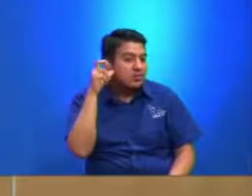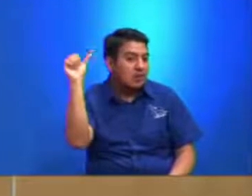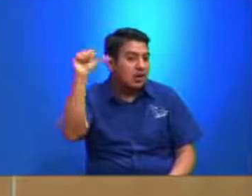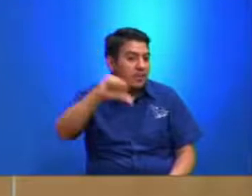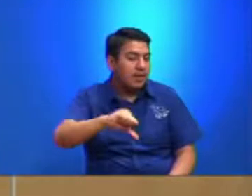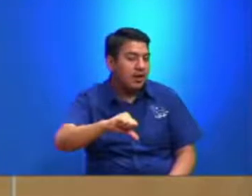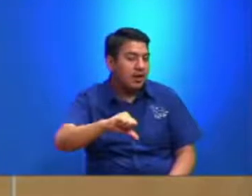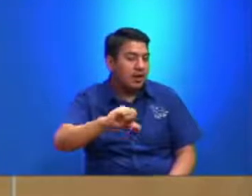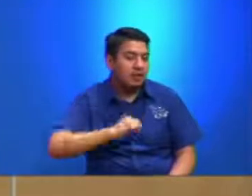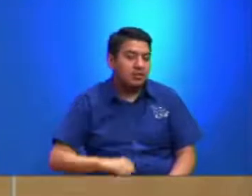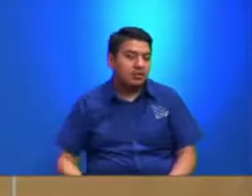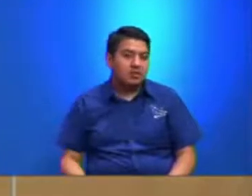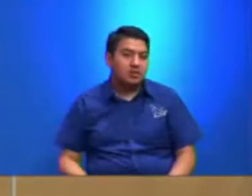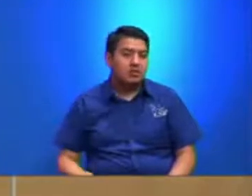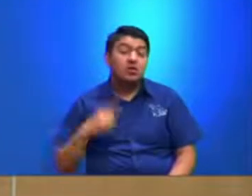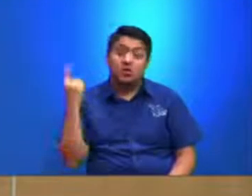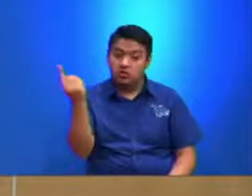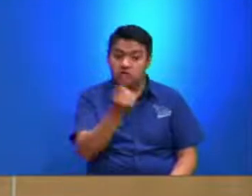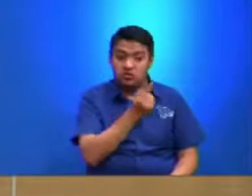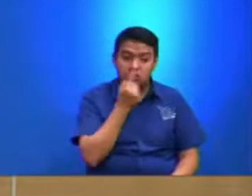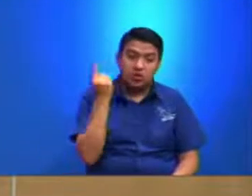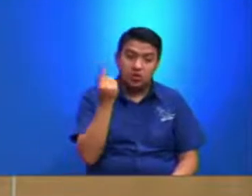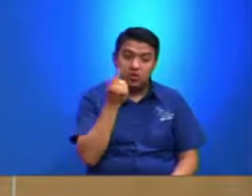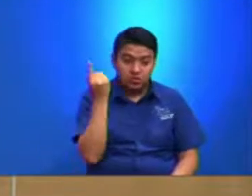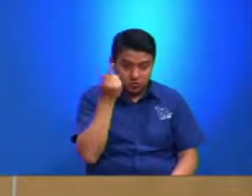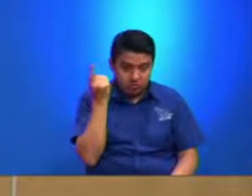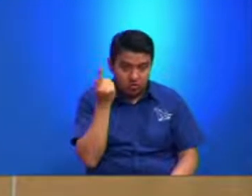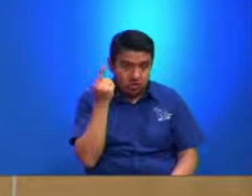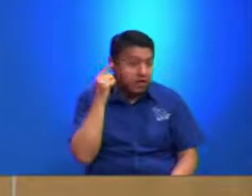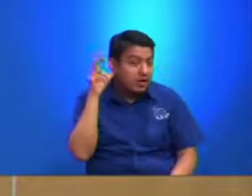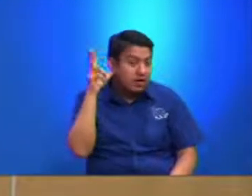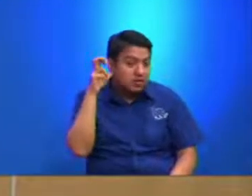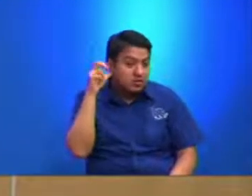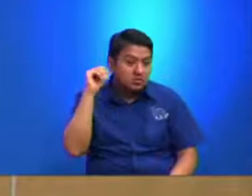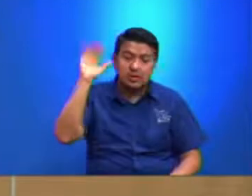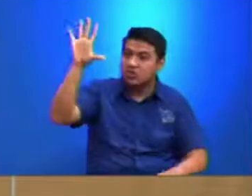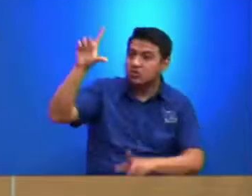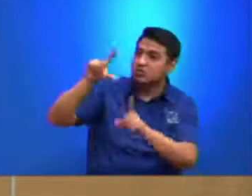Yo no sé si a usted le pasa, pero a mí me pasa. Y a veces estoy